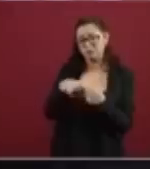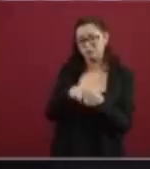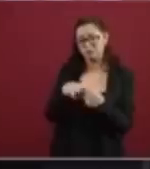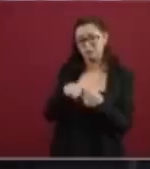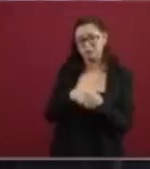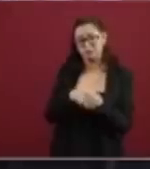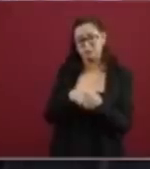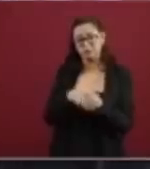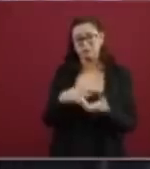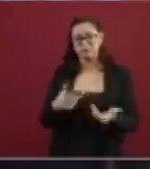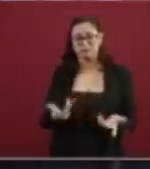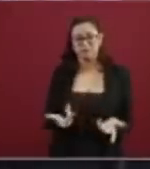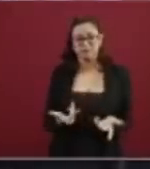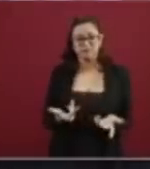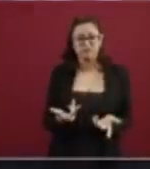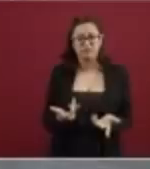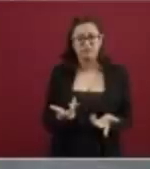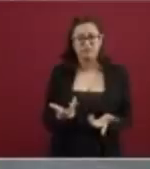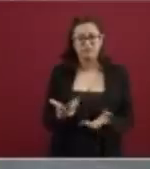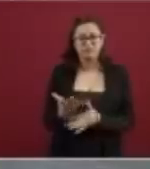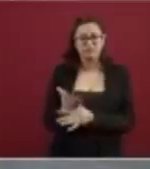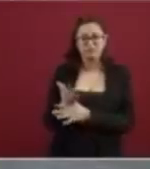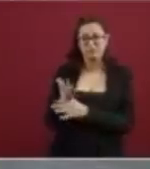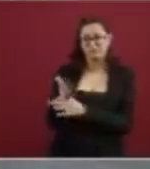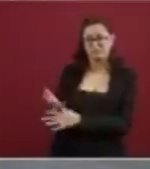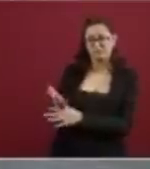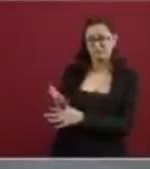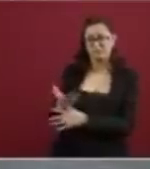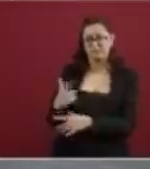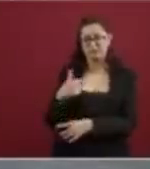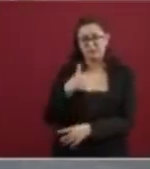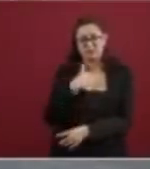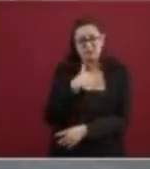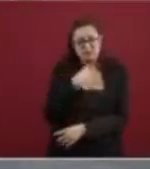Decir tengo preocupación